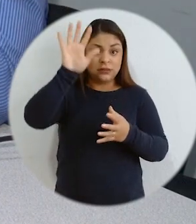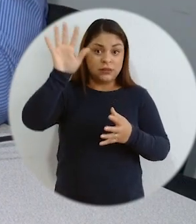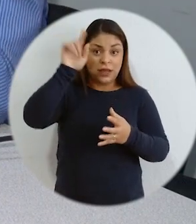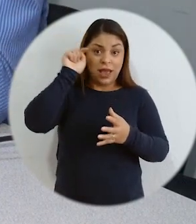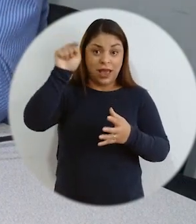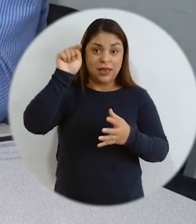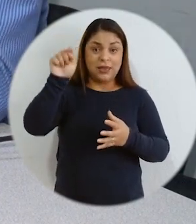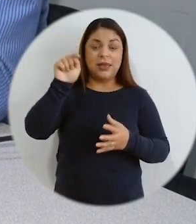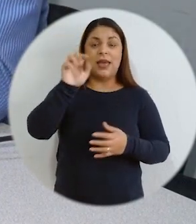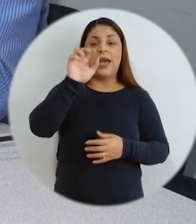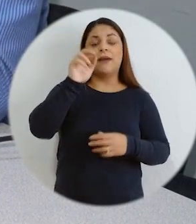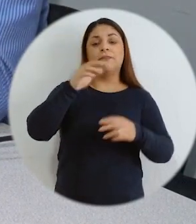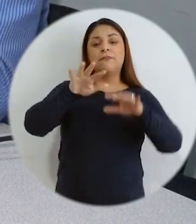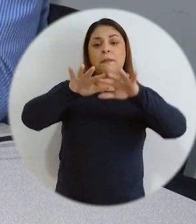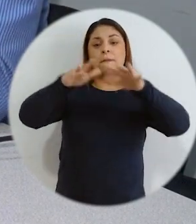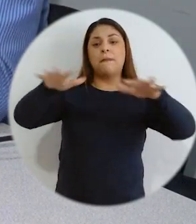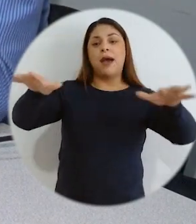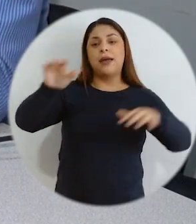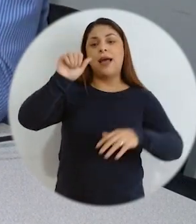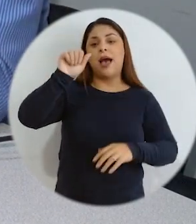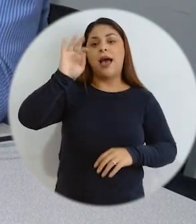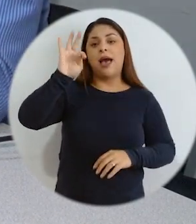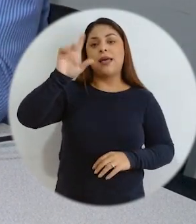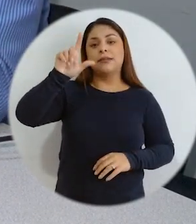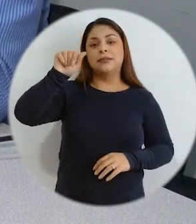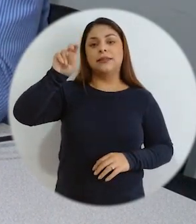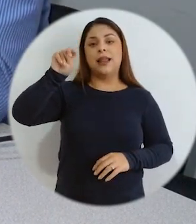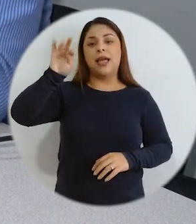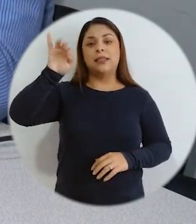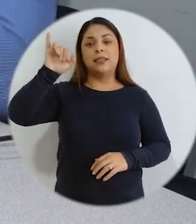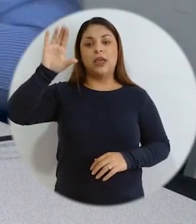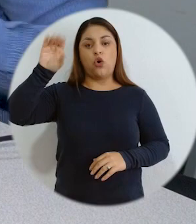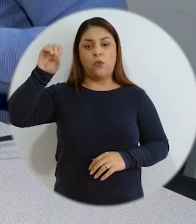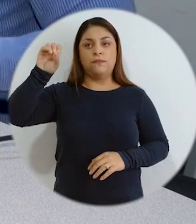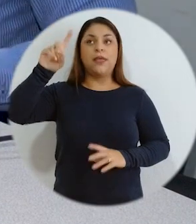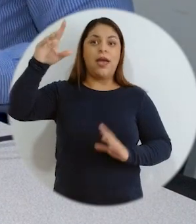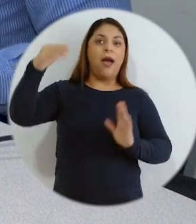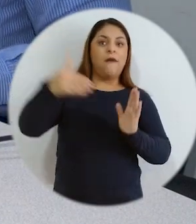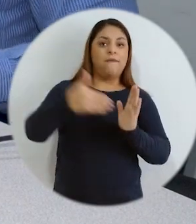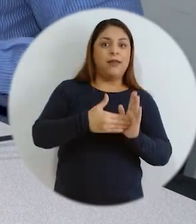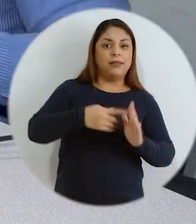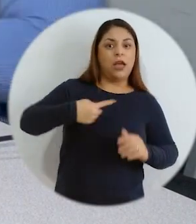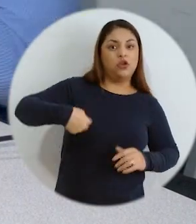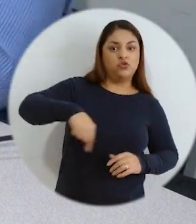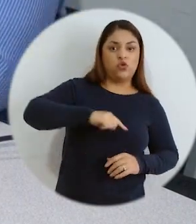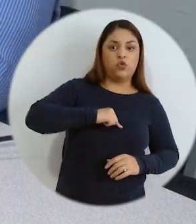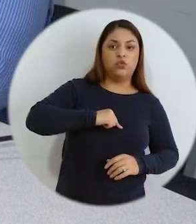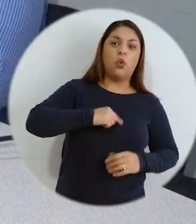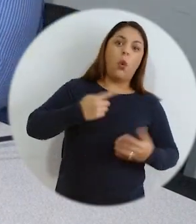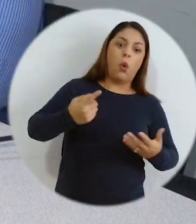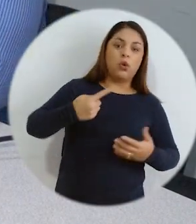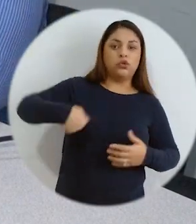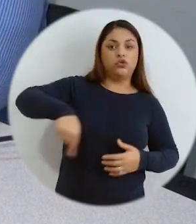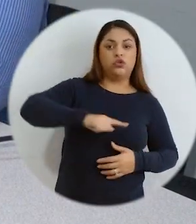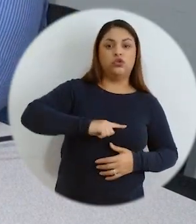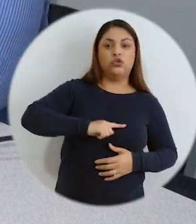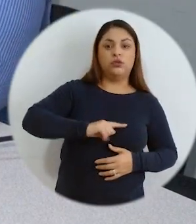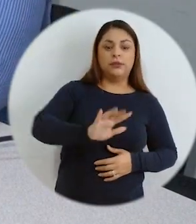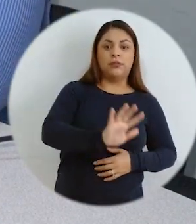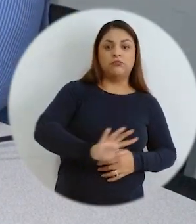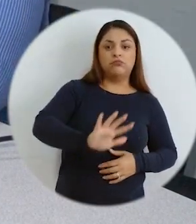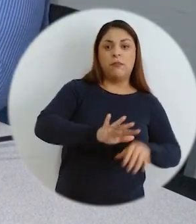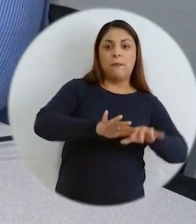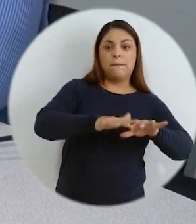de nuestro planeta, lo que sucede en el Atlántico Norte, de alguna u otra forma nos afecta acá, y viceversa. Así es, así